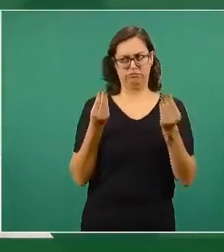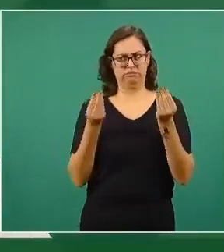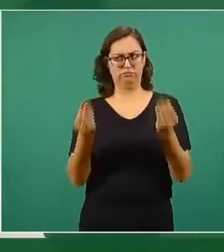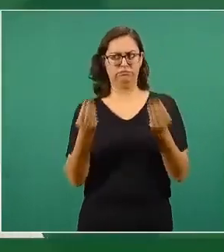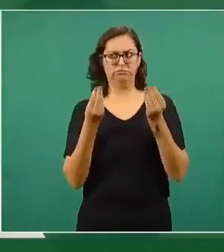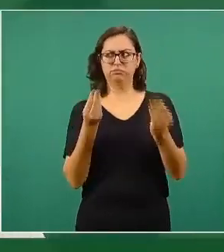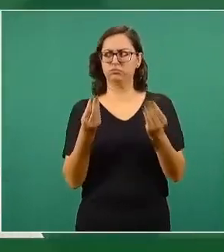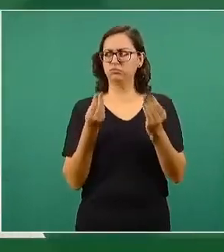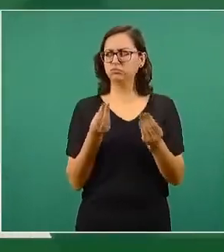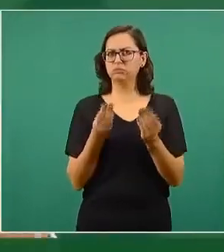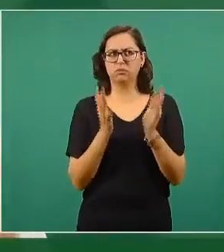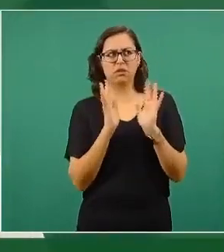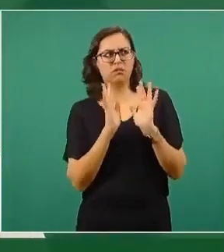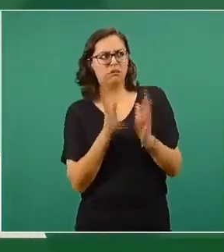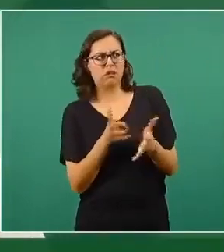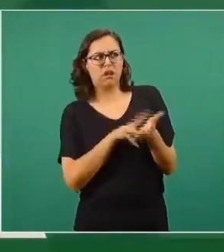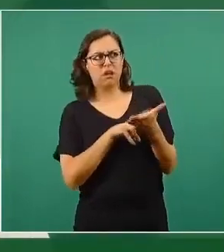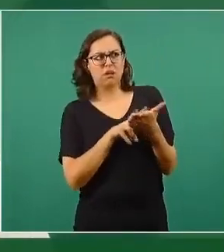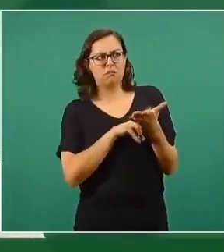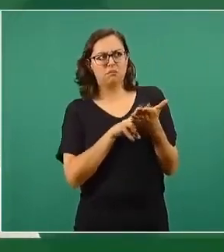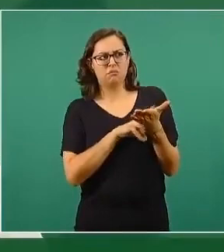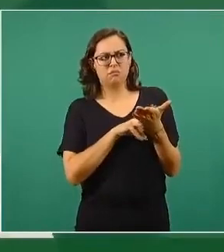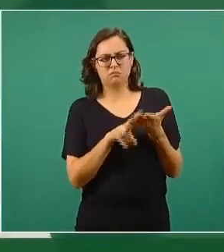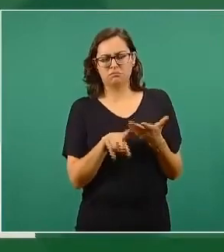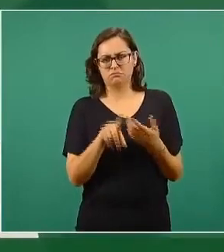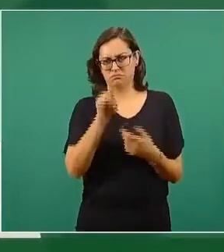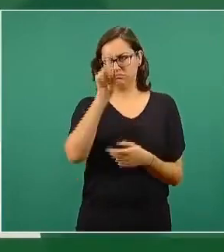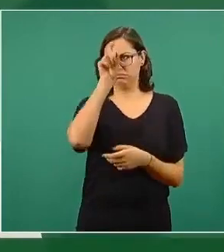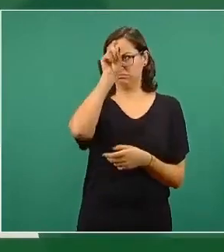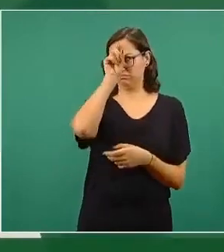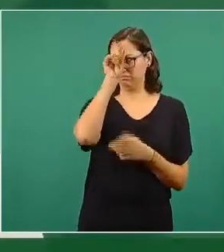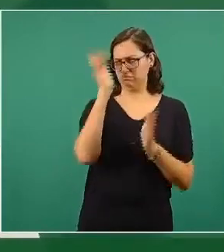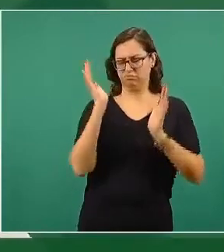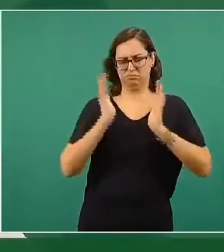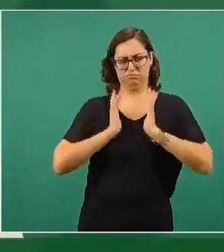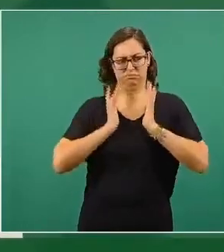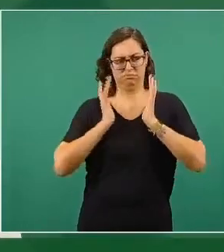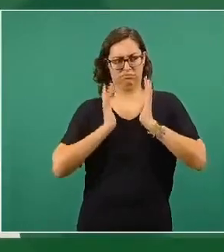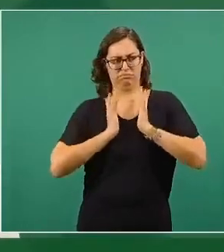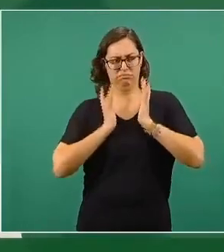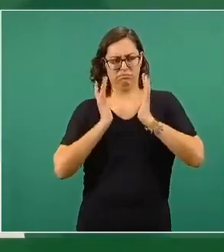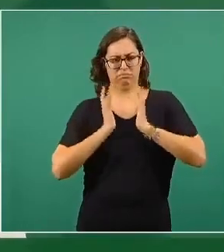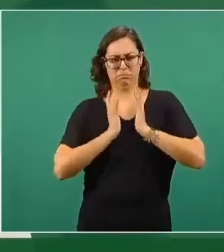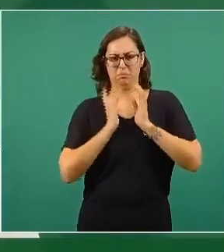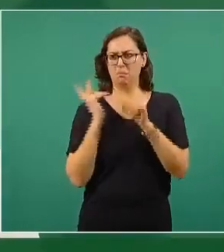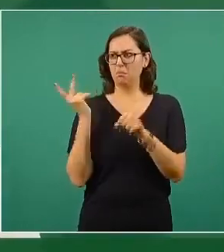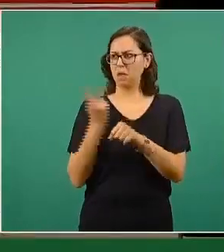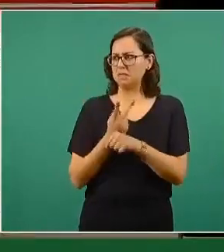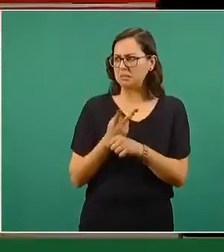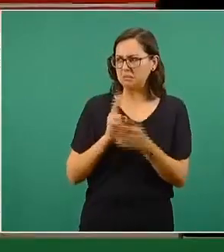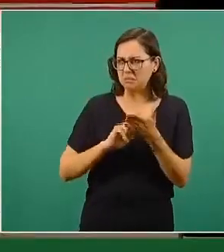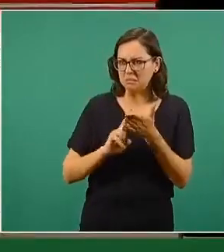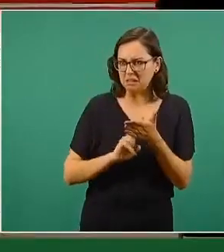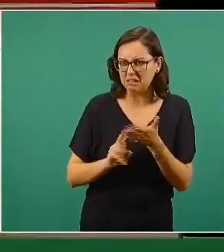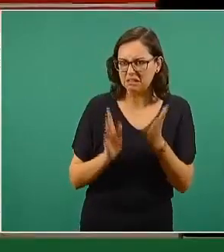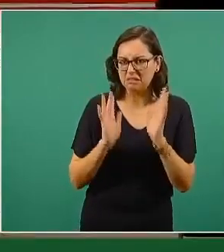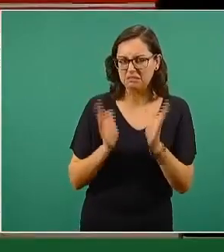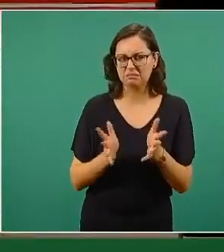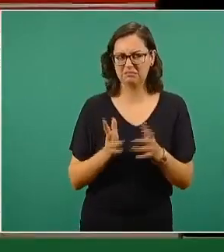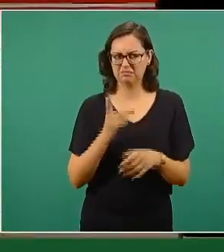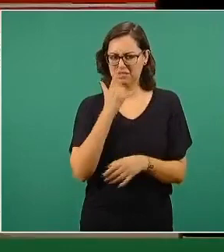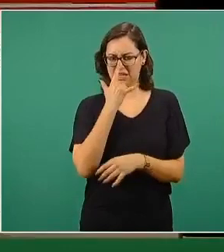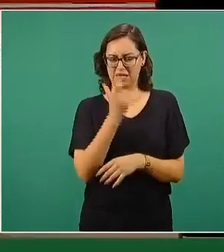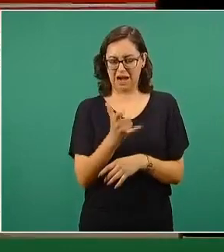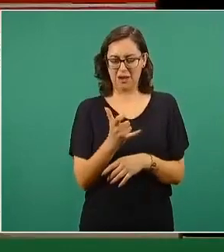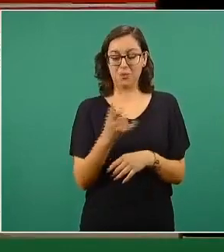hay muchos casos, hay mucha hospitalización y les sorprende ver un semáforo verde para su entidad?